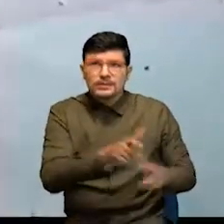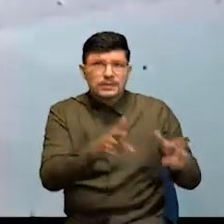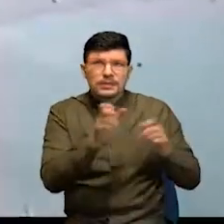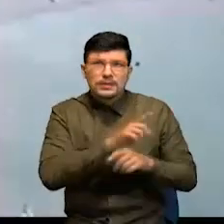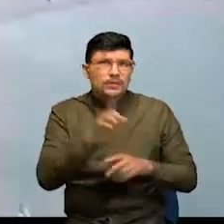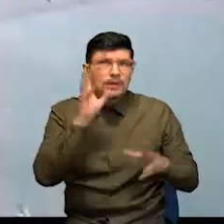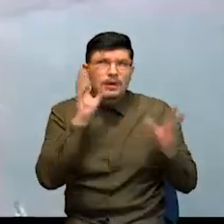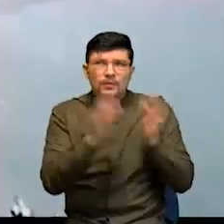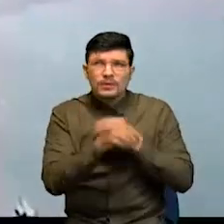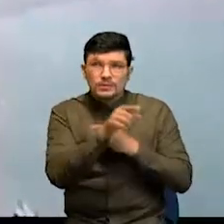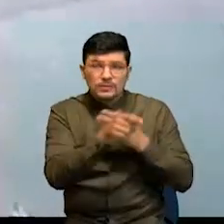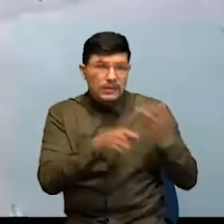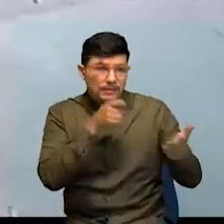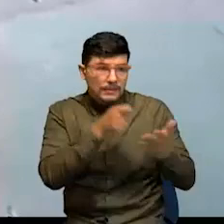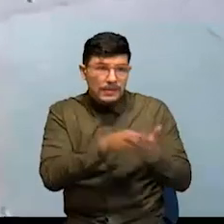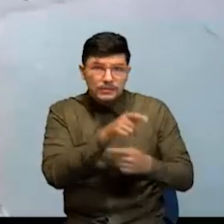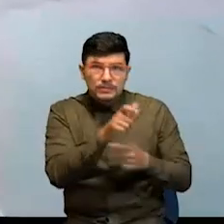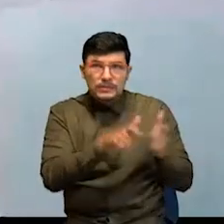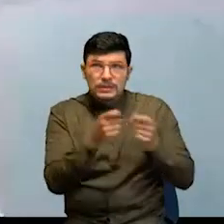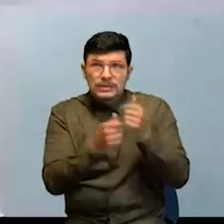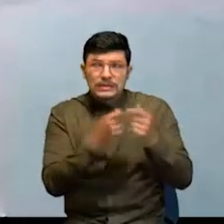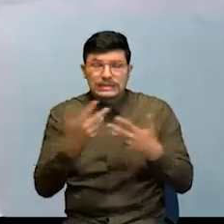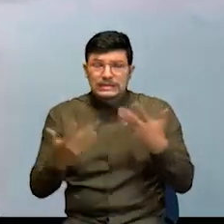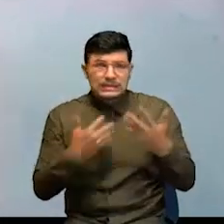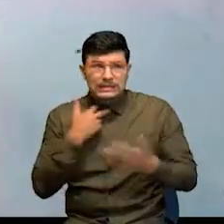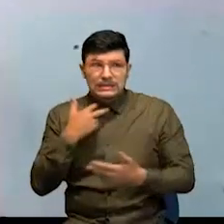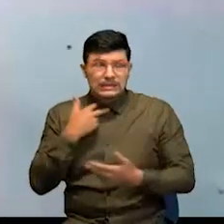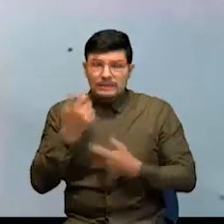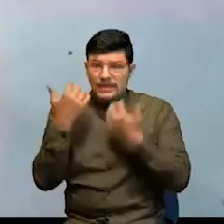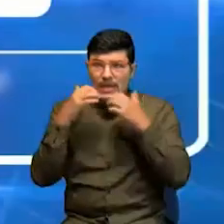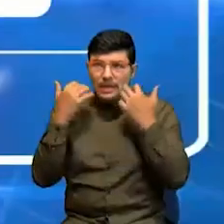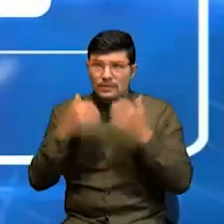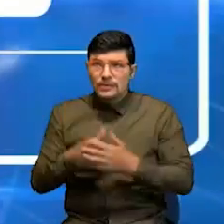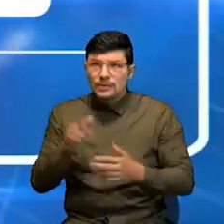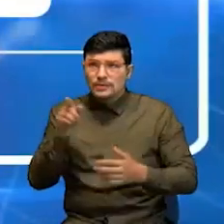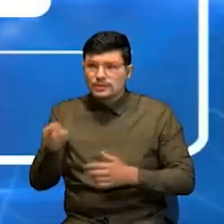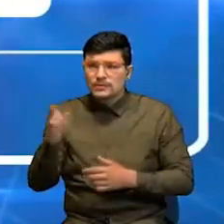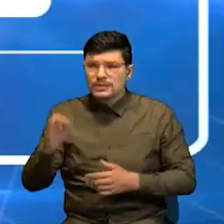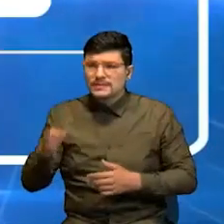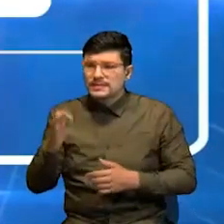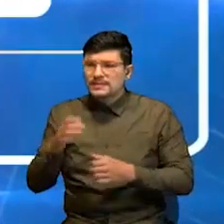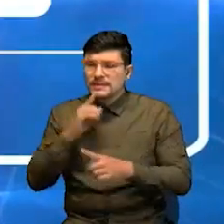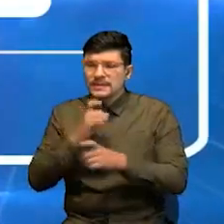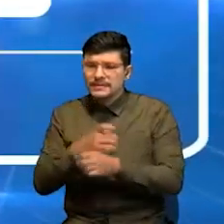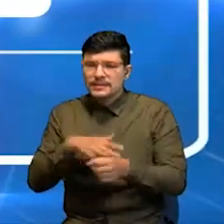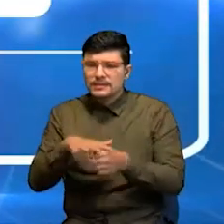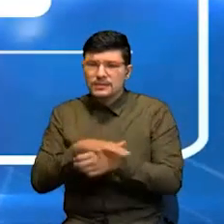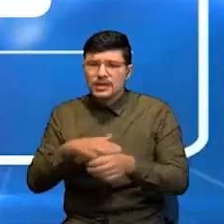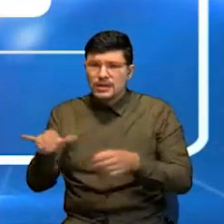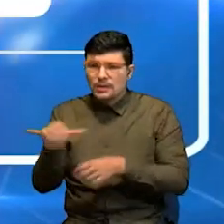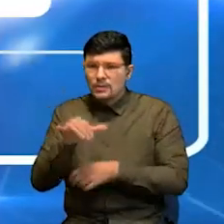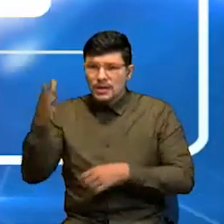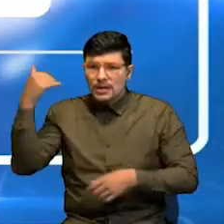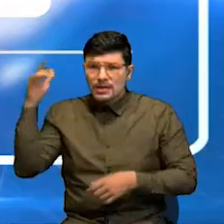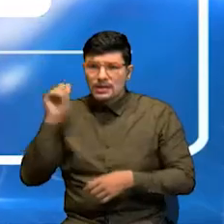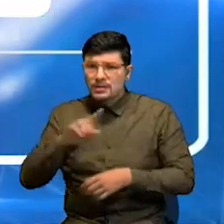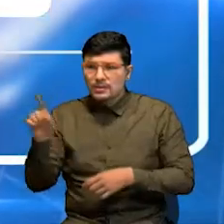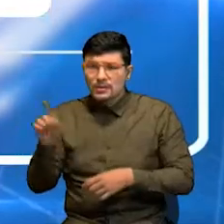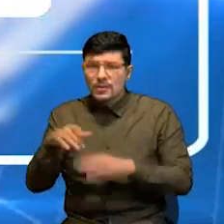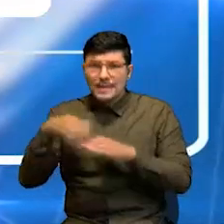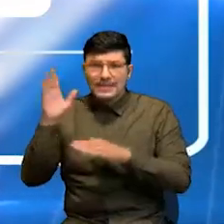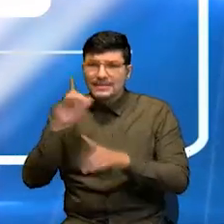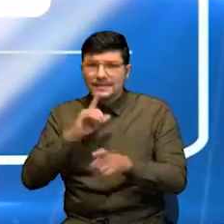comerciales de este municipio temerosos y entre la espada y la pared siempre existido no igual que antes antes era muchísimo más en